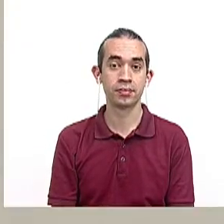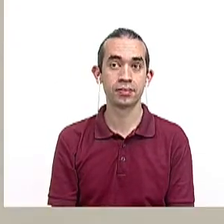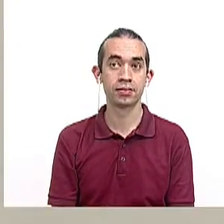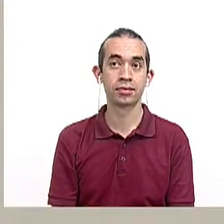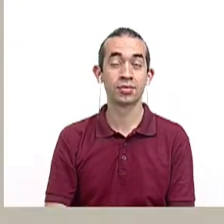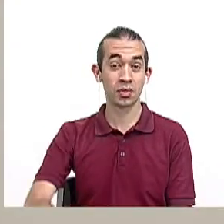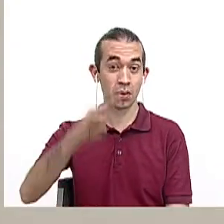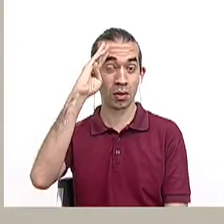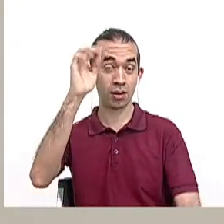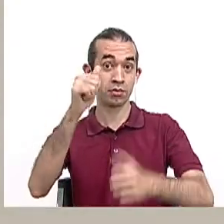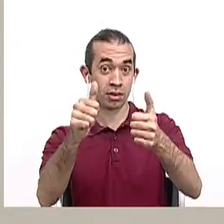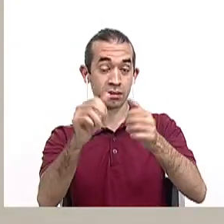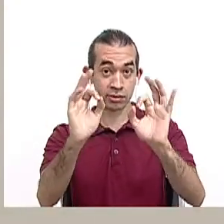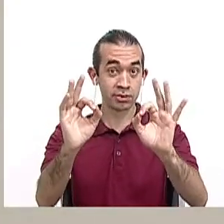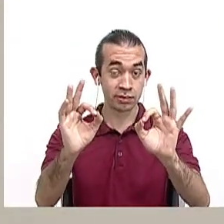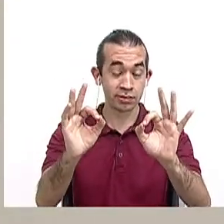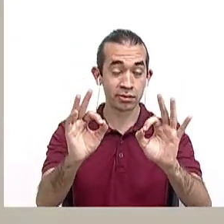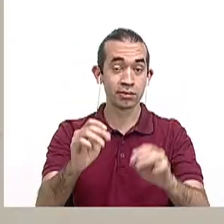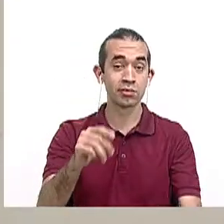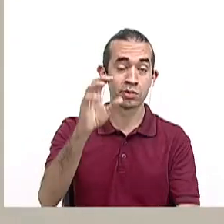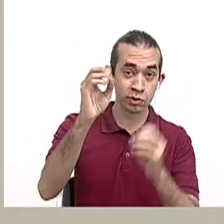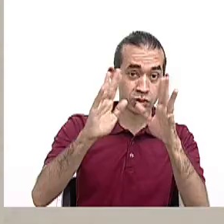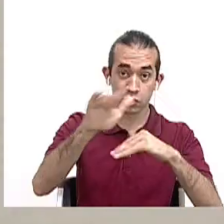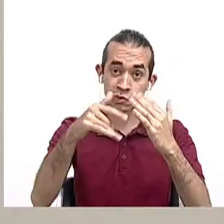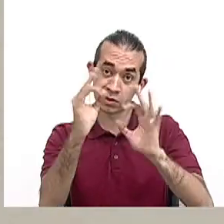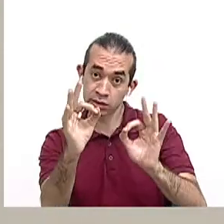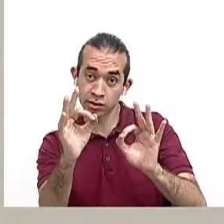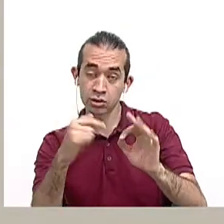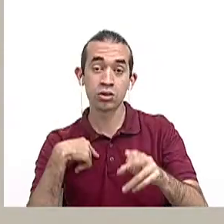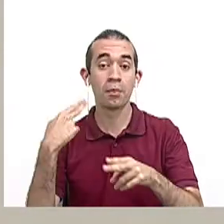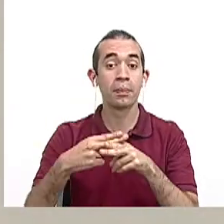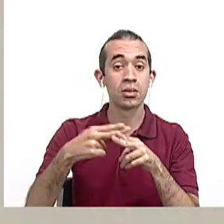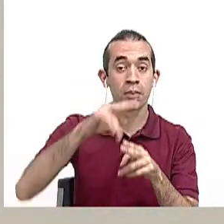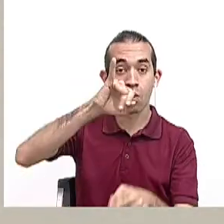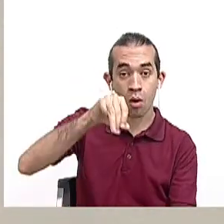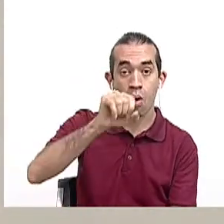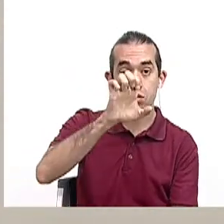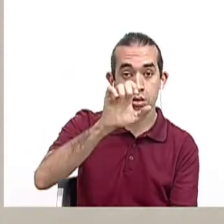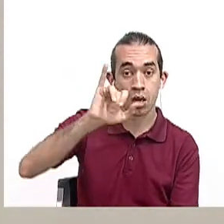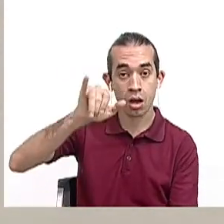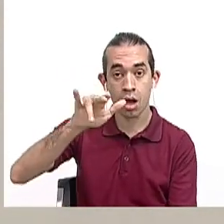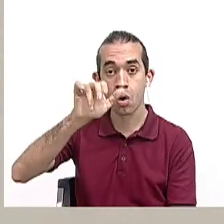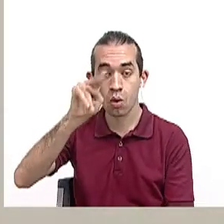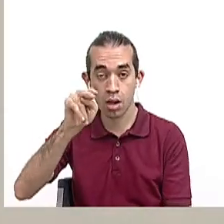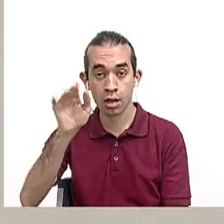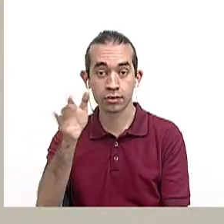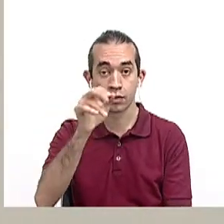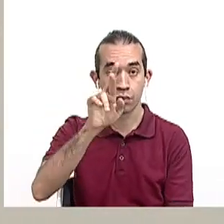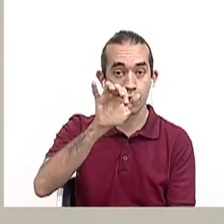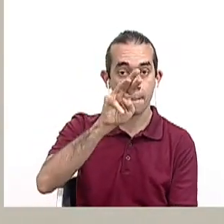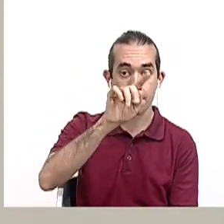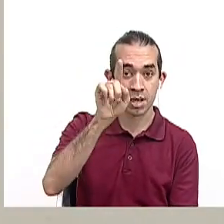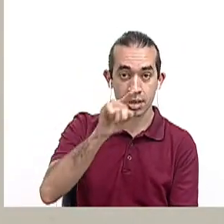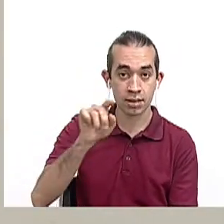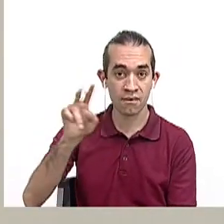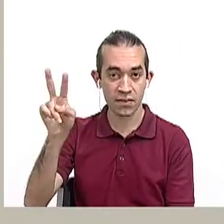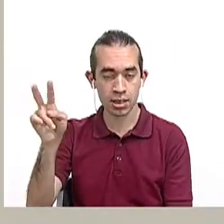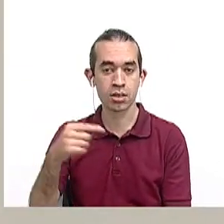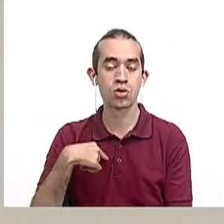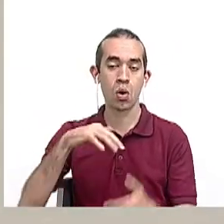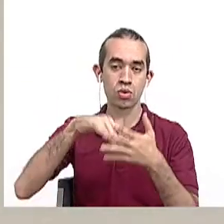Hola, pura vida, ¿cómo están? Profe, ¿todo bien? Mi nombre es José Julián Ramírez Vázquez y soy estudiante en el Colegio Técnico Profesional de